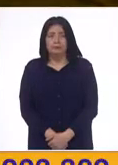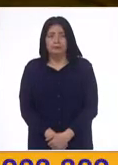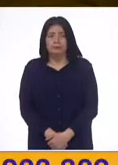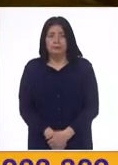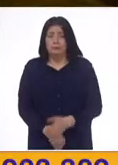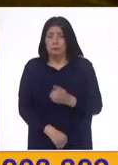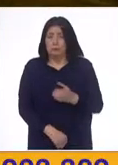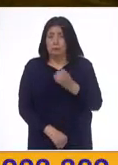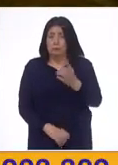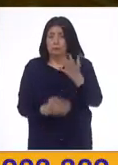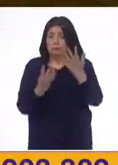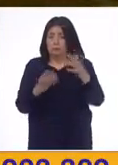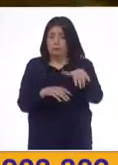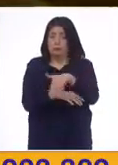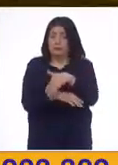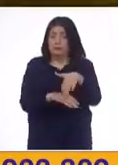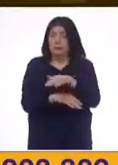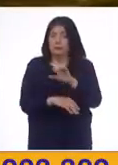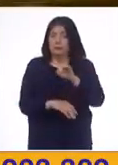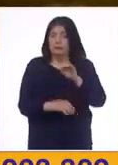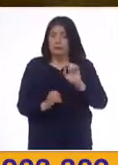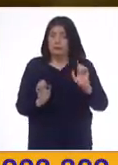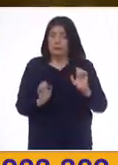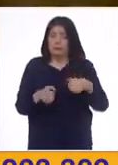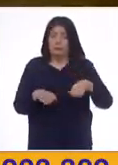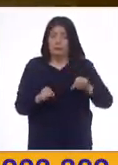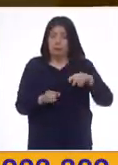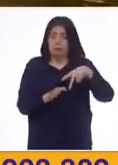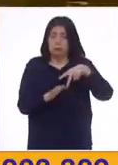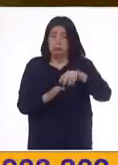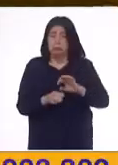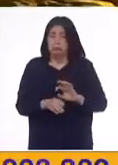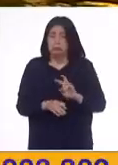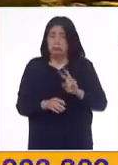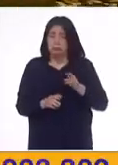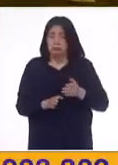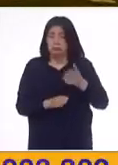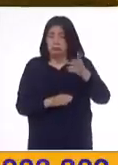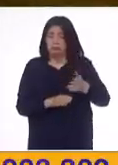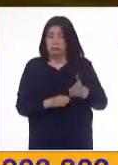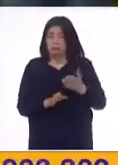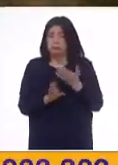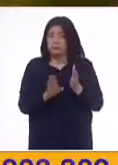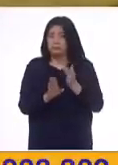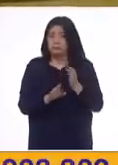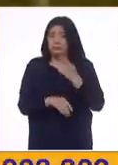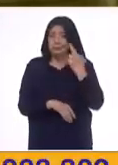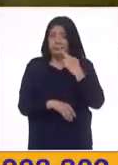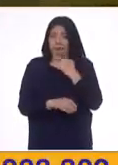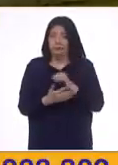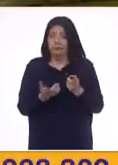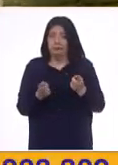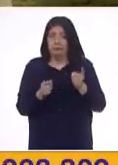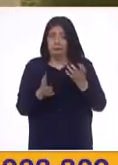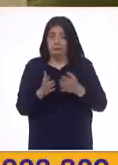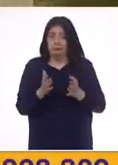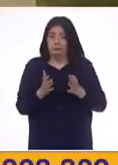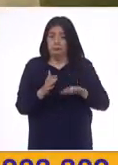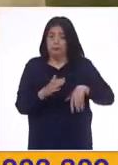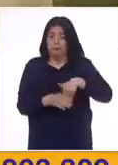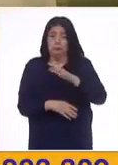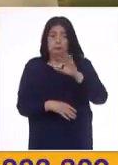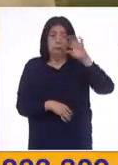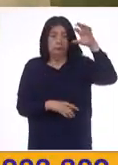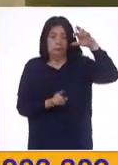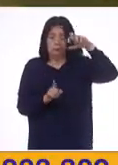Fue a las 9 de la avenida Conquistadores, los delincuentes llegaron a bordo de una motocicleta y se colaron aquí, en la puerta del restaurante. A su huida, una cámara de